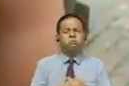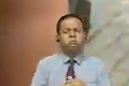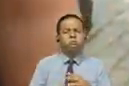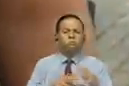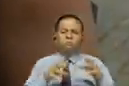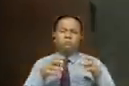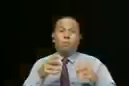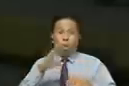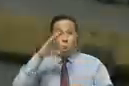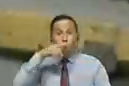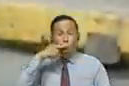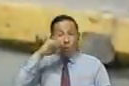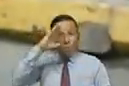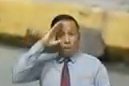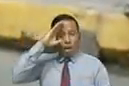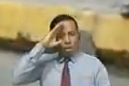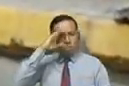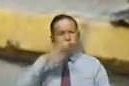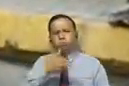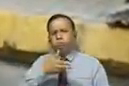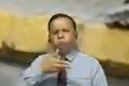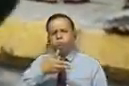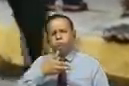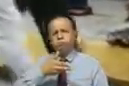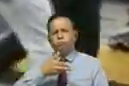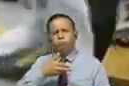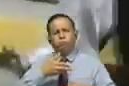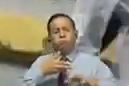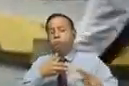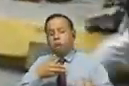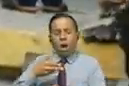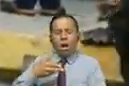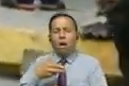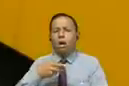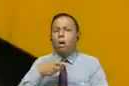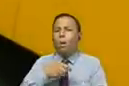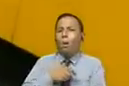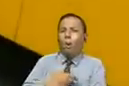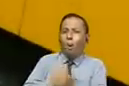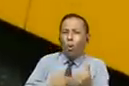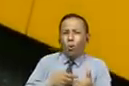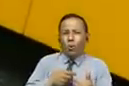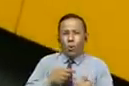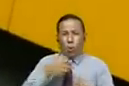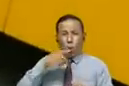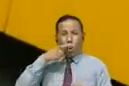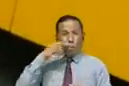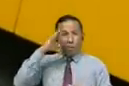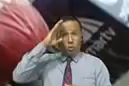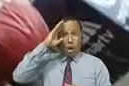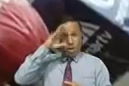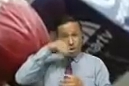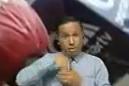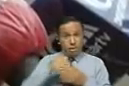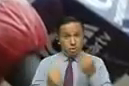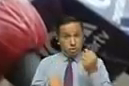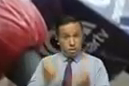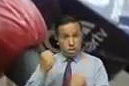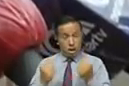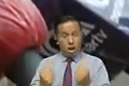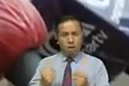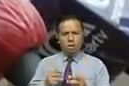llevaron el maletín. Al ver esa situación, uno de los guardias que se encontraban justamente en el vehículo blindado y quien actúa y